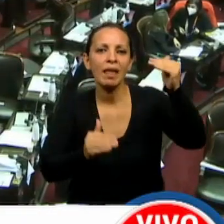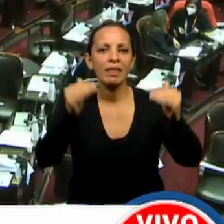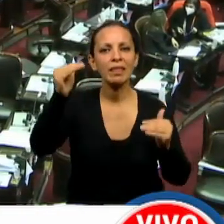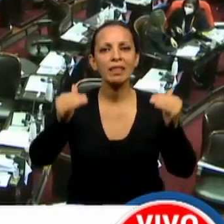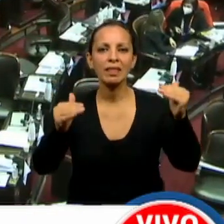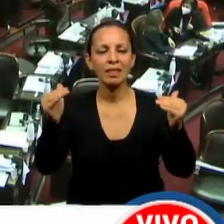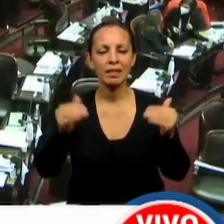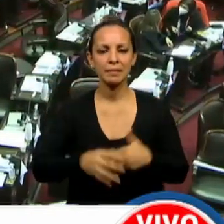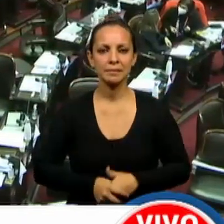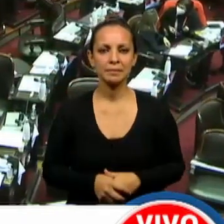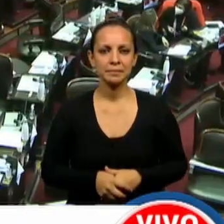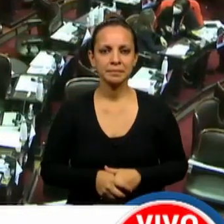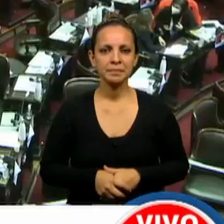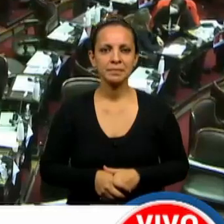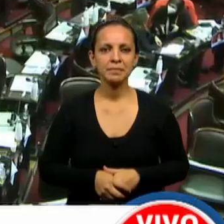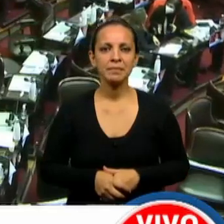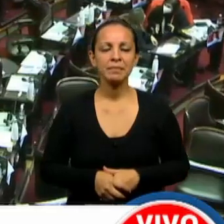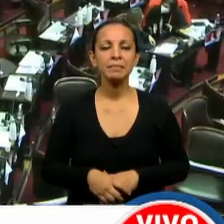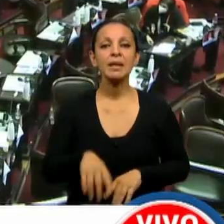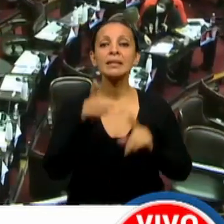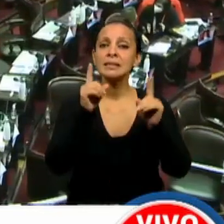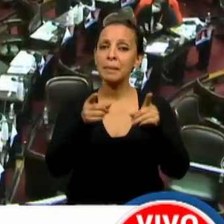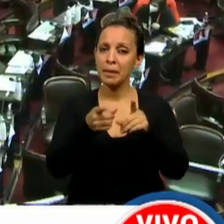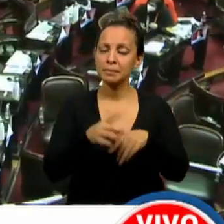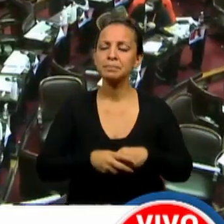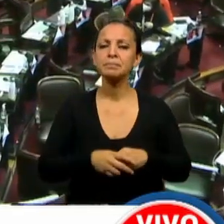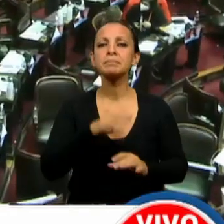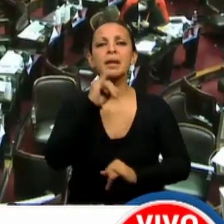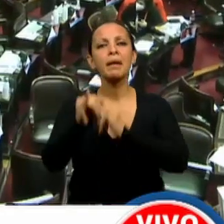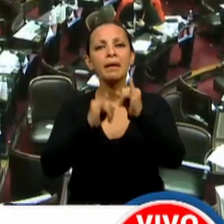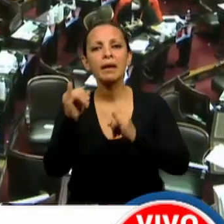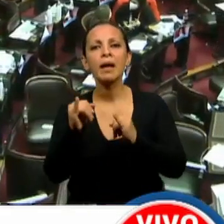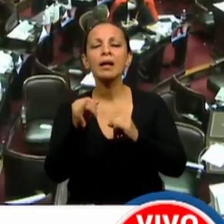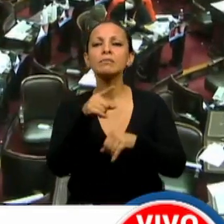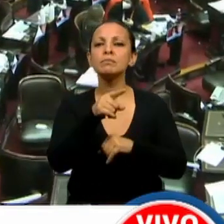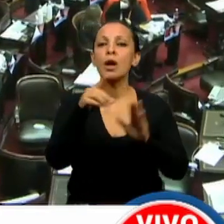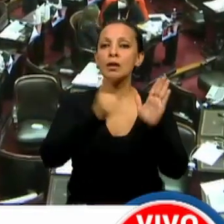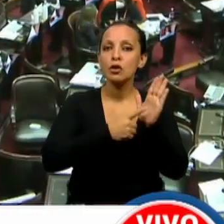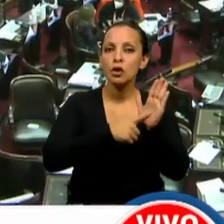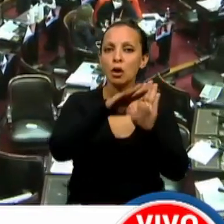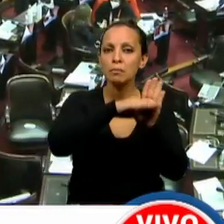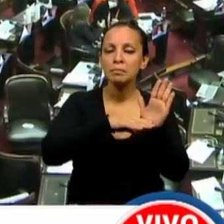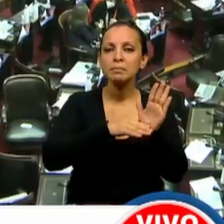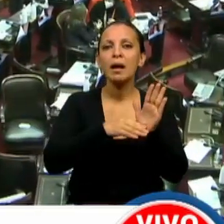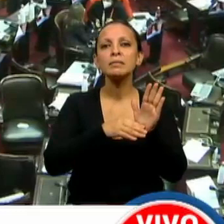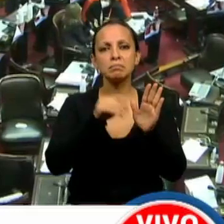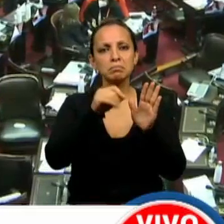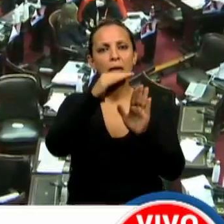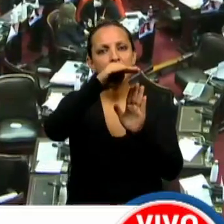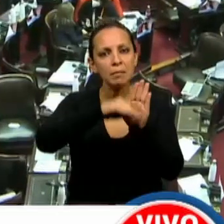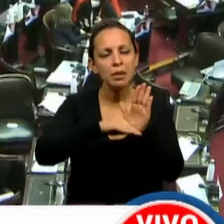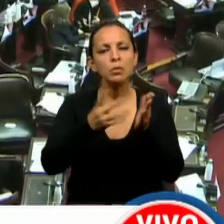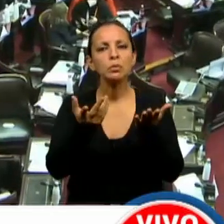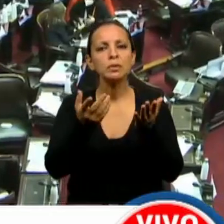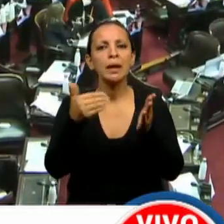no deseados. Se argumentó también que la norma disminuye los porcentajes de corte en función de la ley